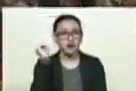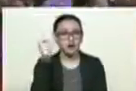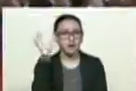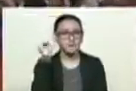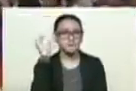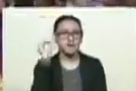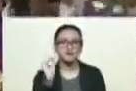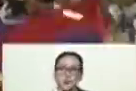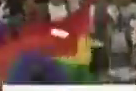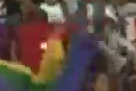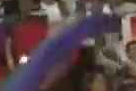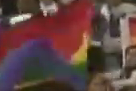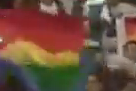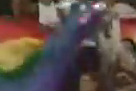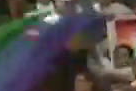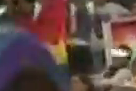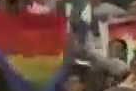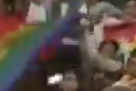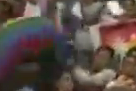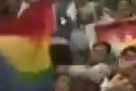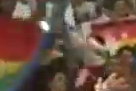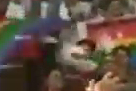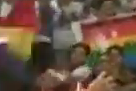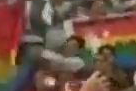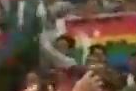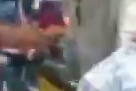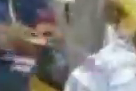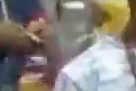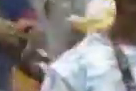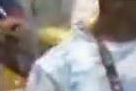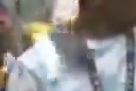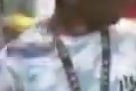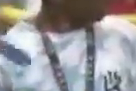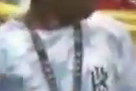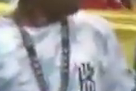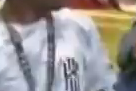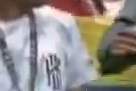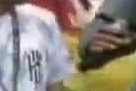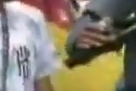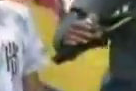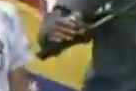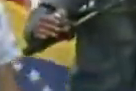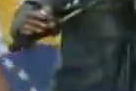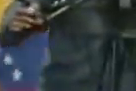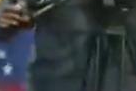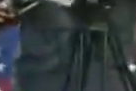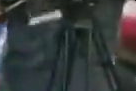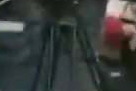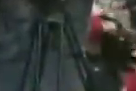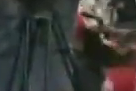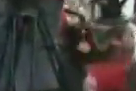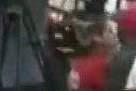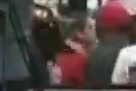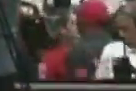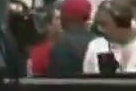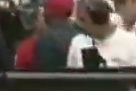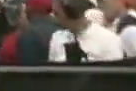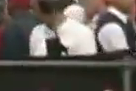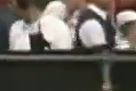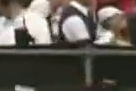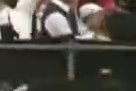de la juventud, que se prepara para darle la victoria al presidente obrero, al presidente de la